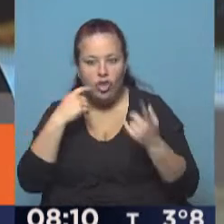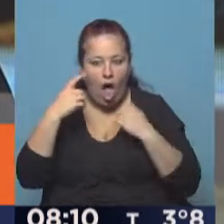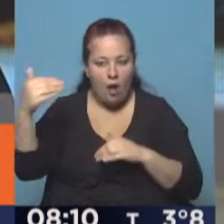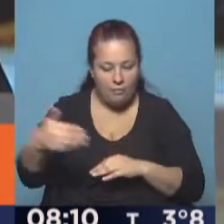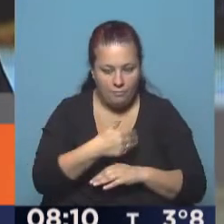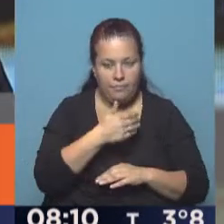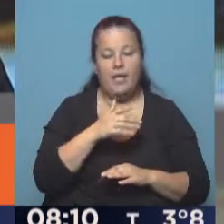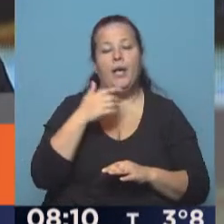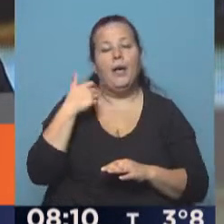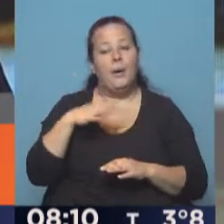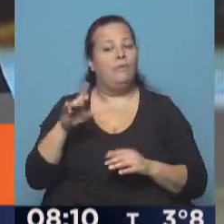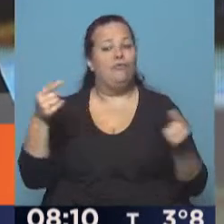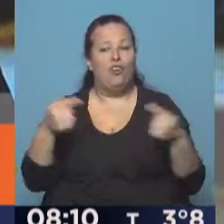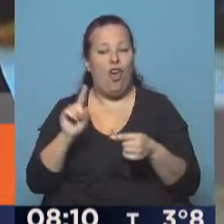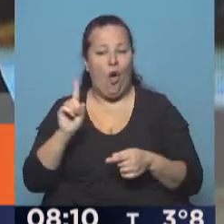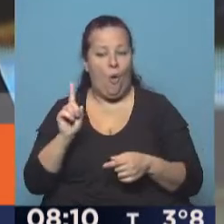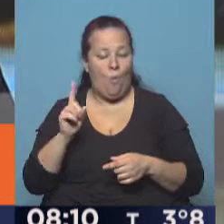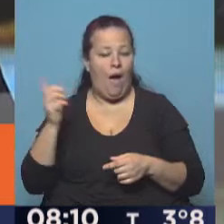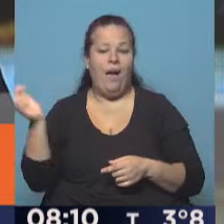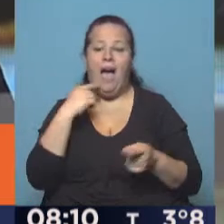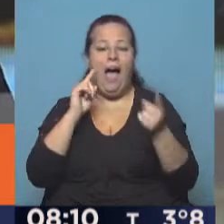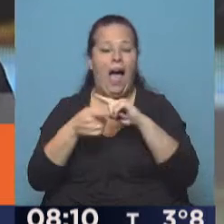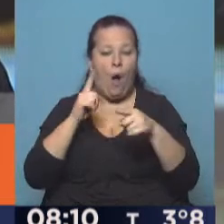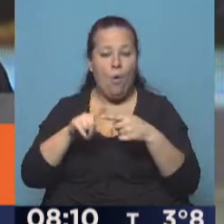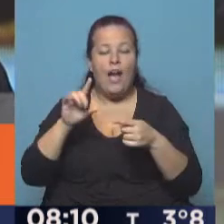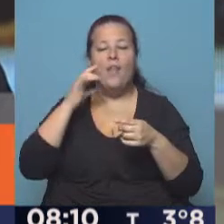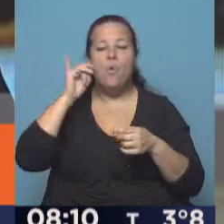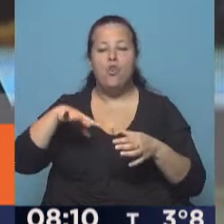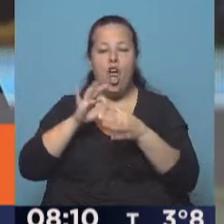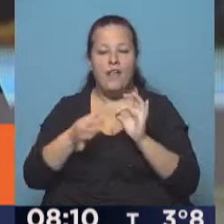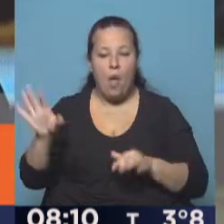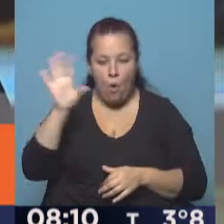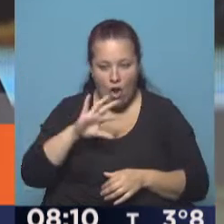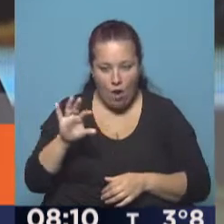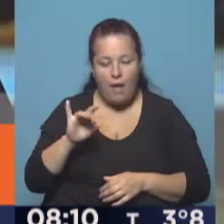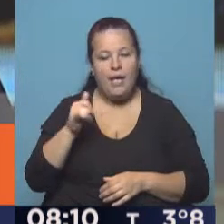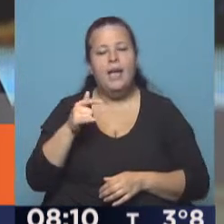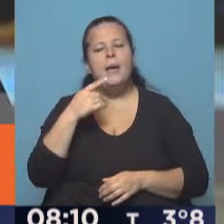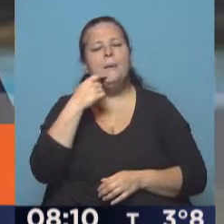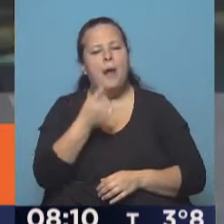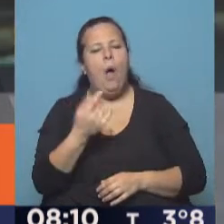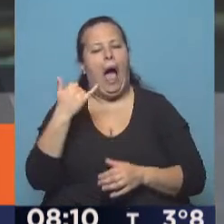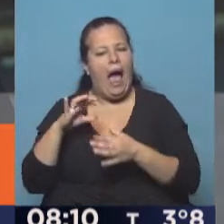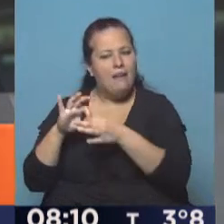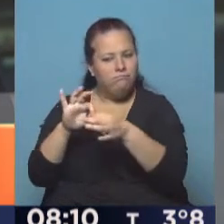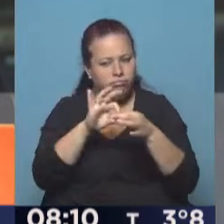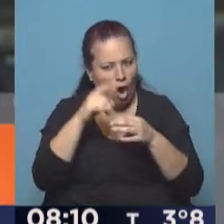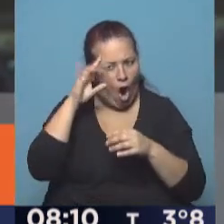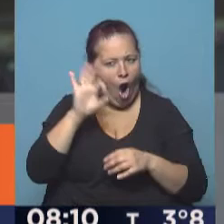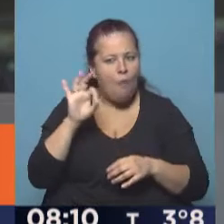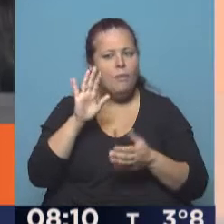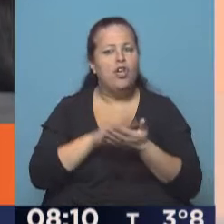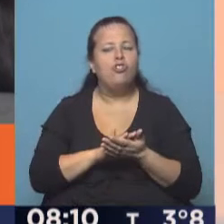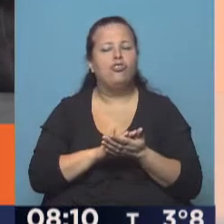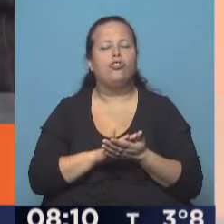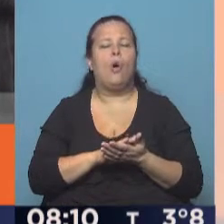que va contra todo el acuerdo de la Unión Europea. Correcto. Gerard, ¿hay unidad de criterio a la hora